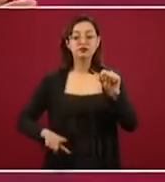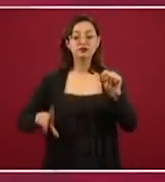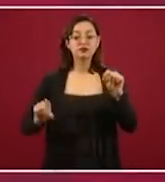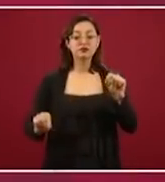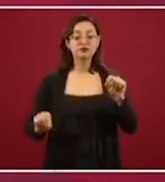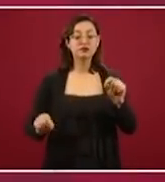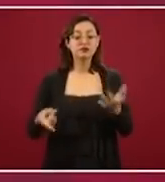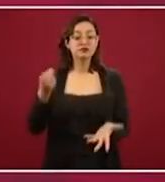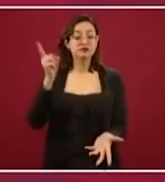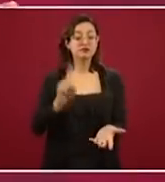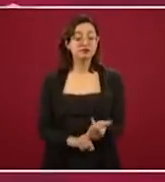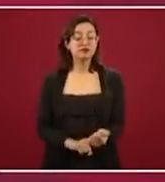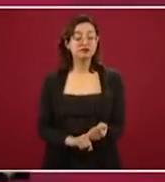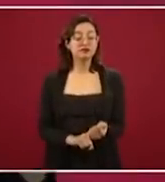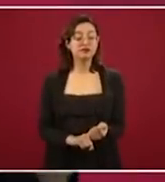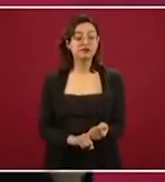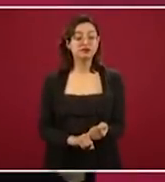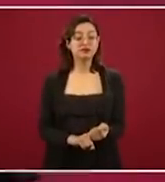donde